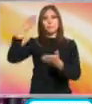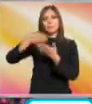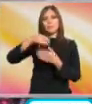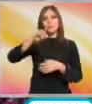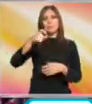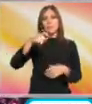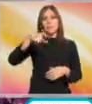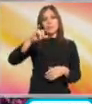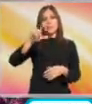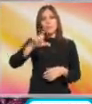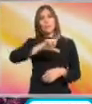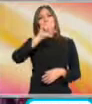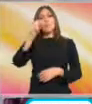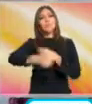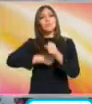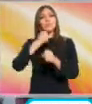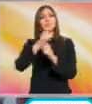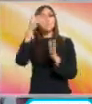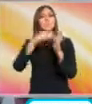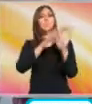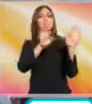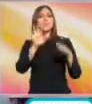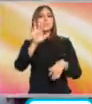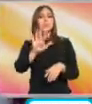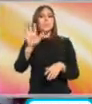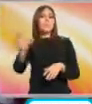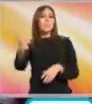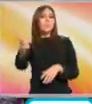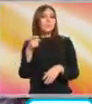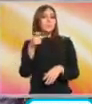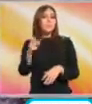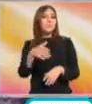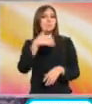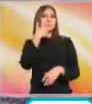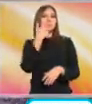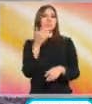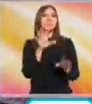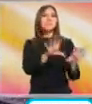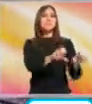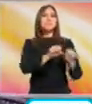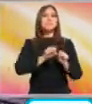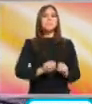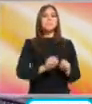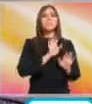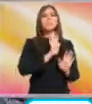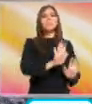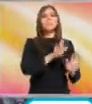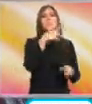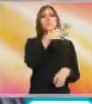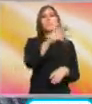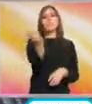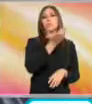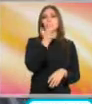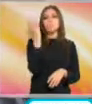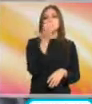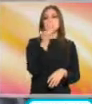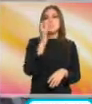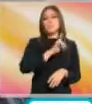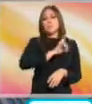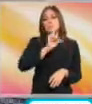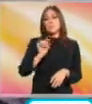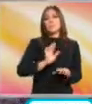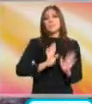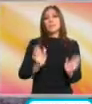Mixquic. Entonces en 1955 Xochimilco adopta esta tradición y la hace suya. Y pues desde ahí